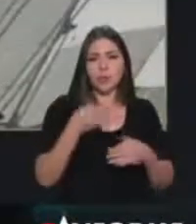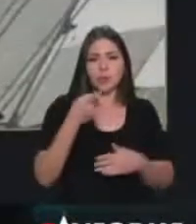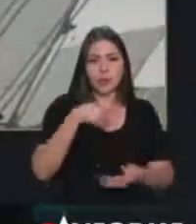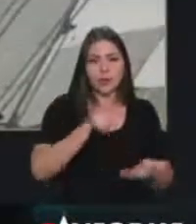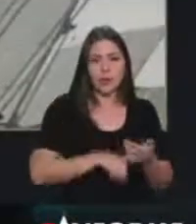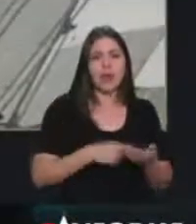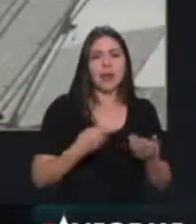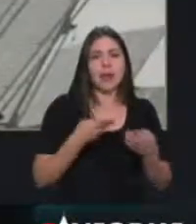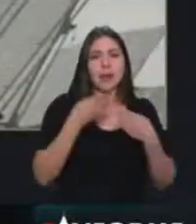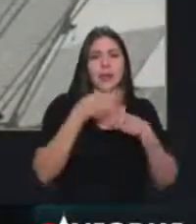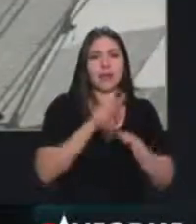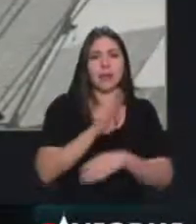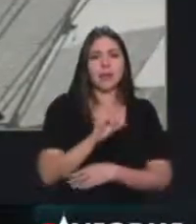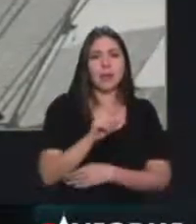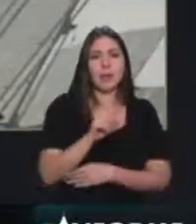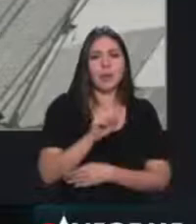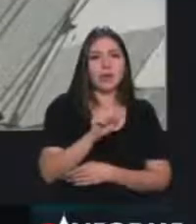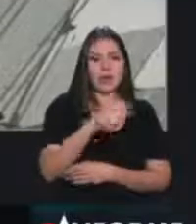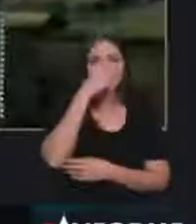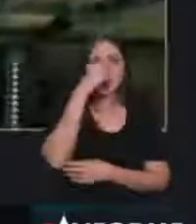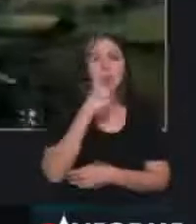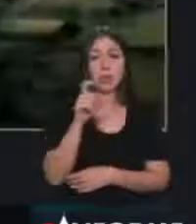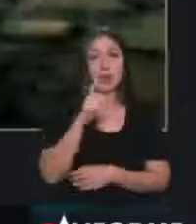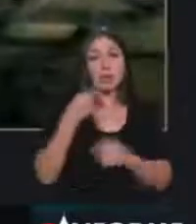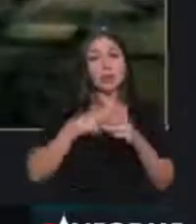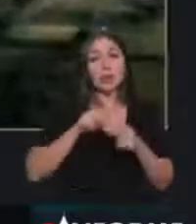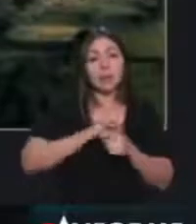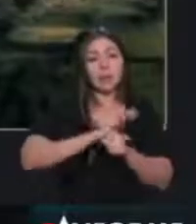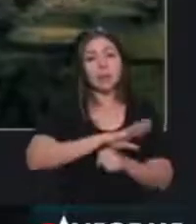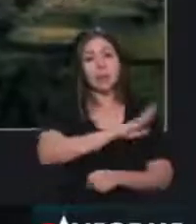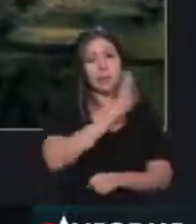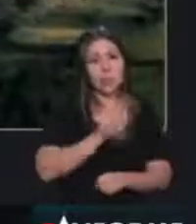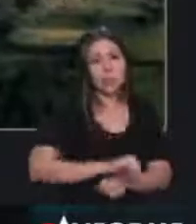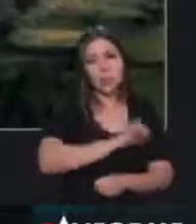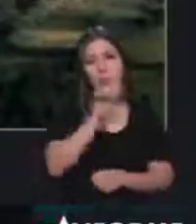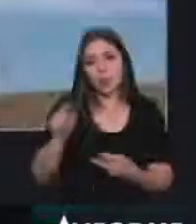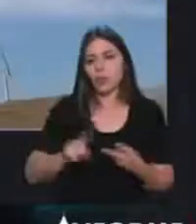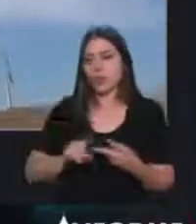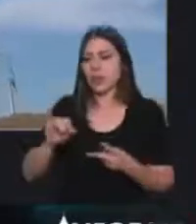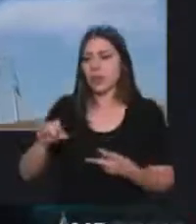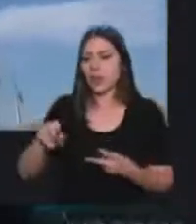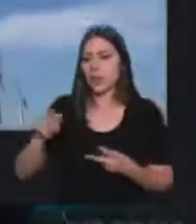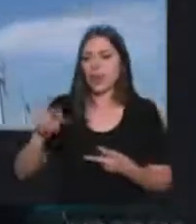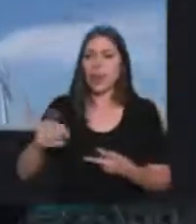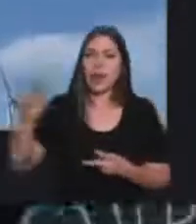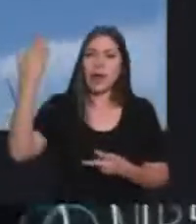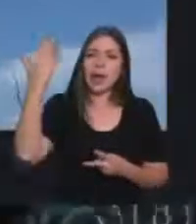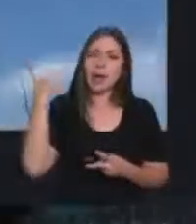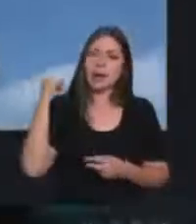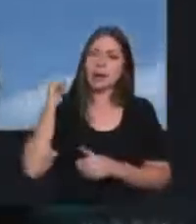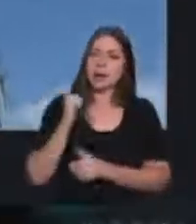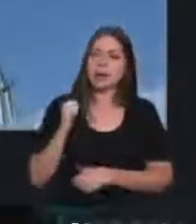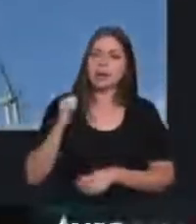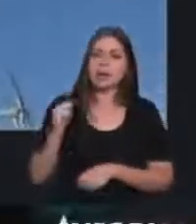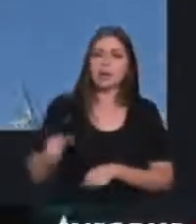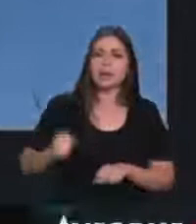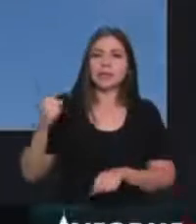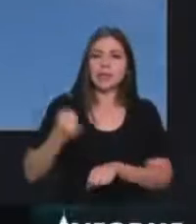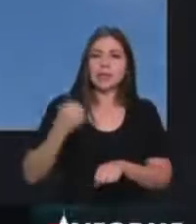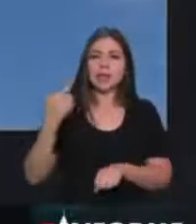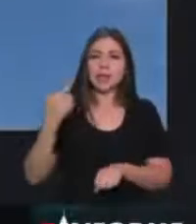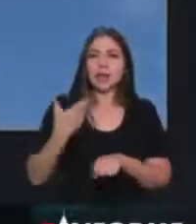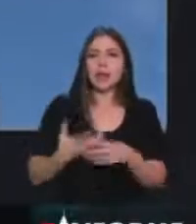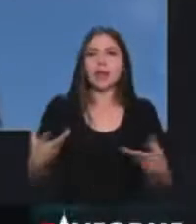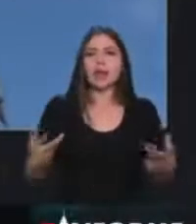de los primeros que falleció por COVID, y el otro que está en Yenova y fue secretario de Estado con el señor